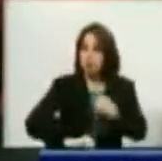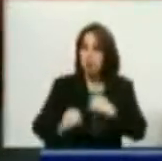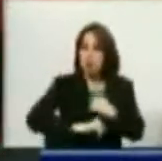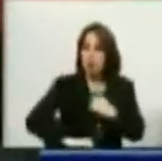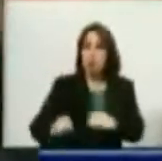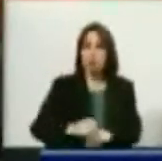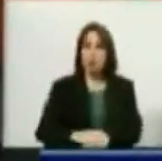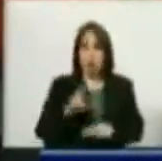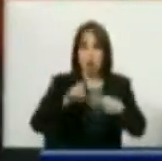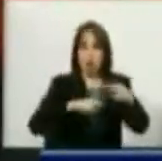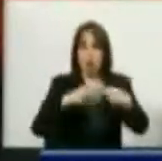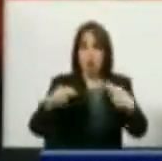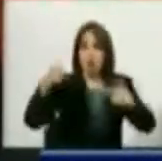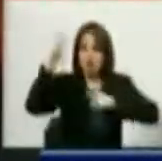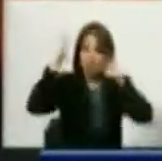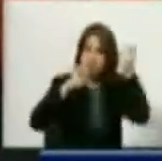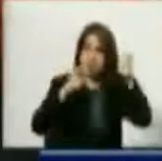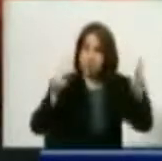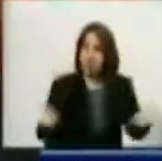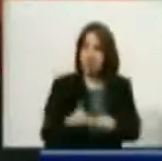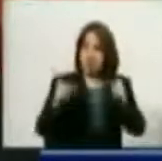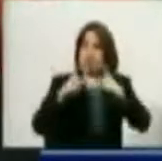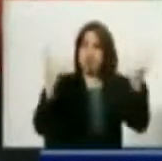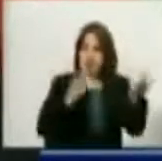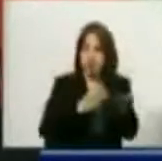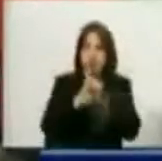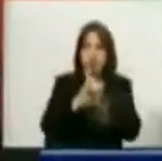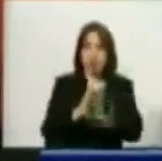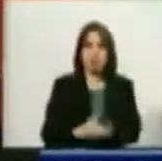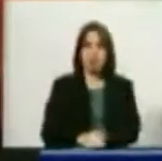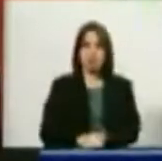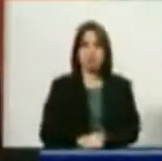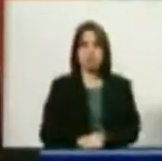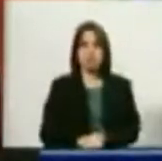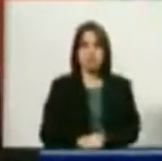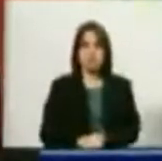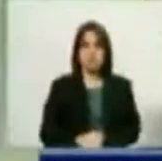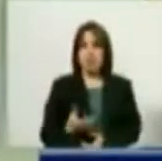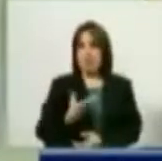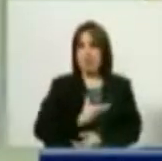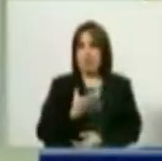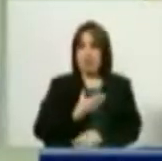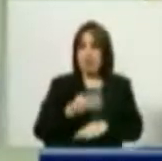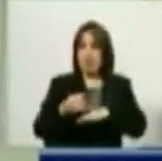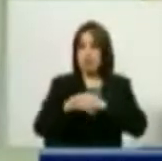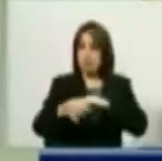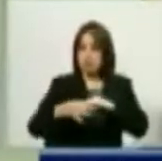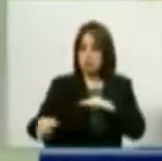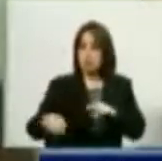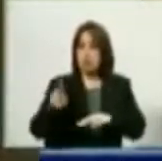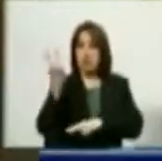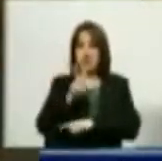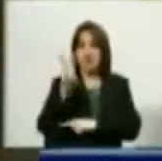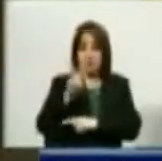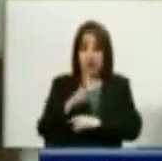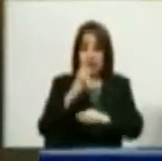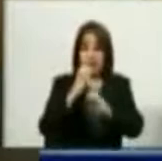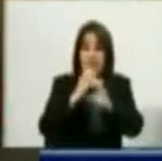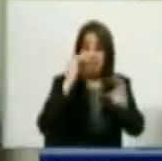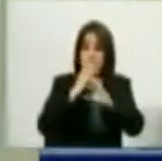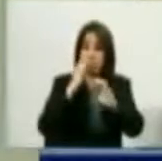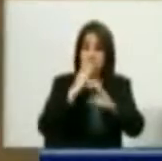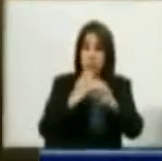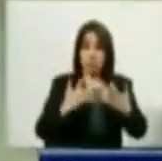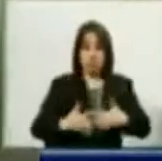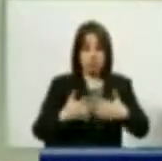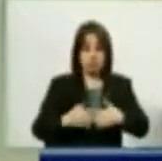numeral chavismo es alcaldía del municipio Vargas dotó a transportista con más de once mil